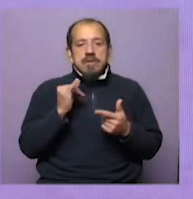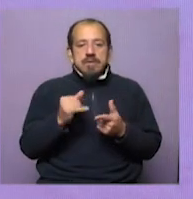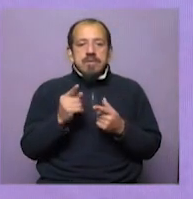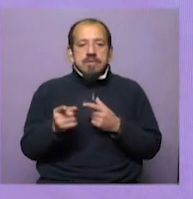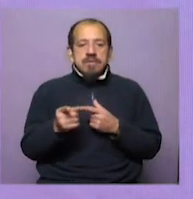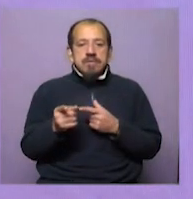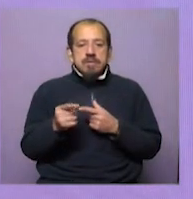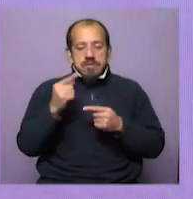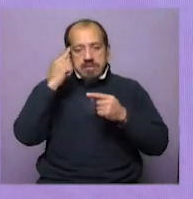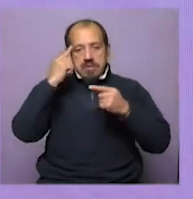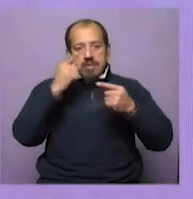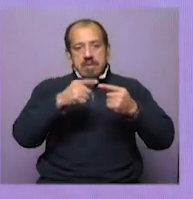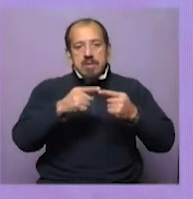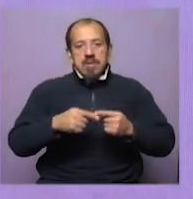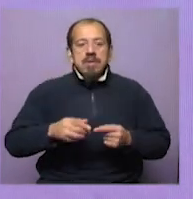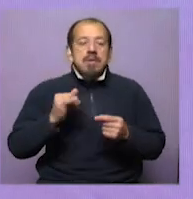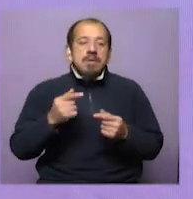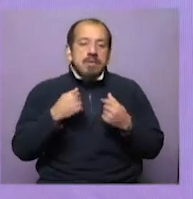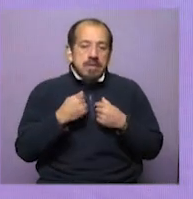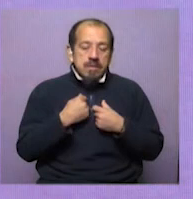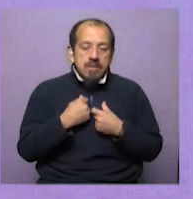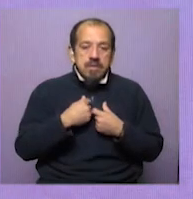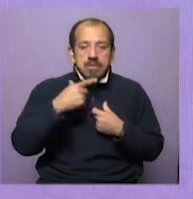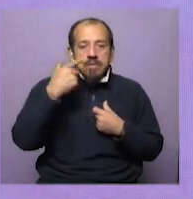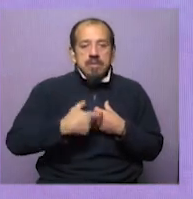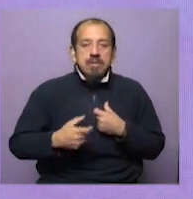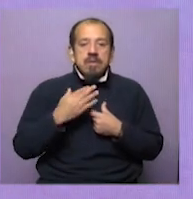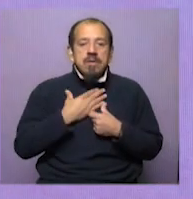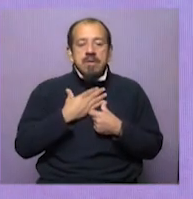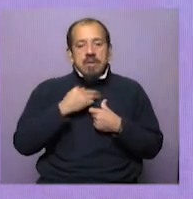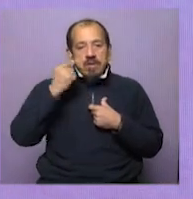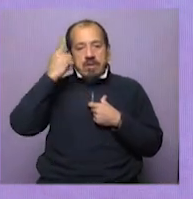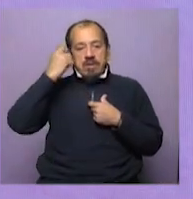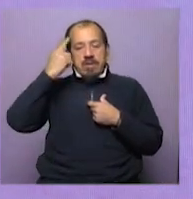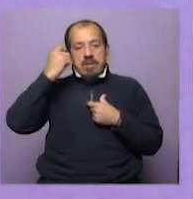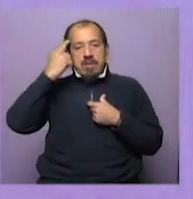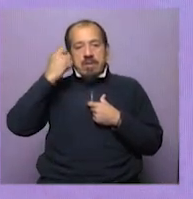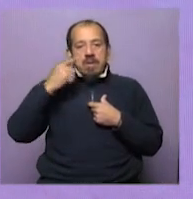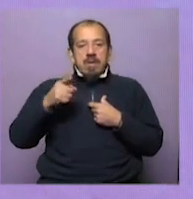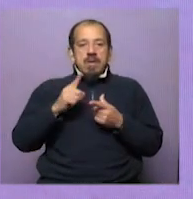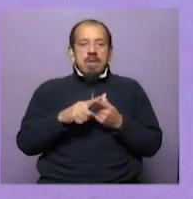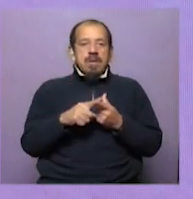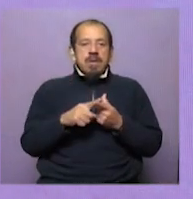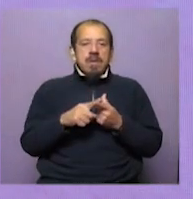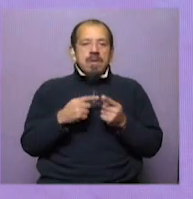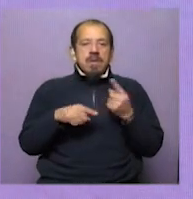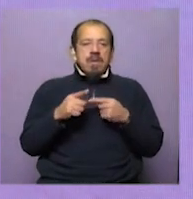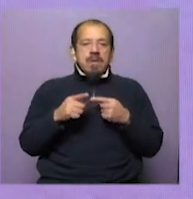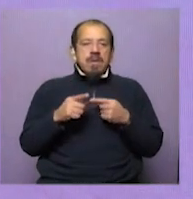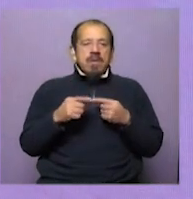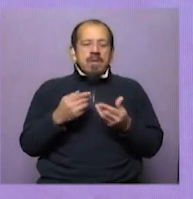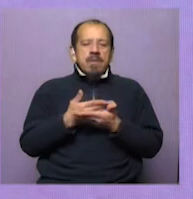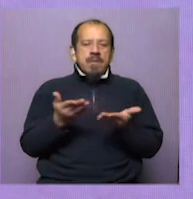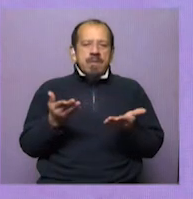de objetivos, ¿no? Y para mí en lo personal fue una experiencia que me marcó de una maestría que